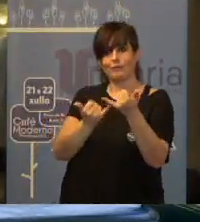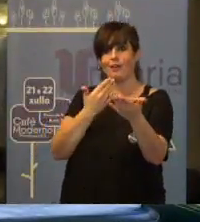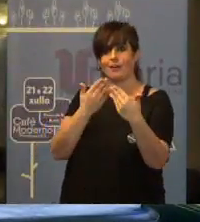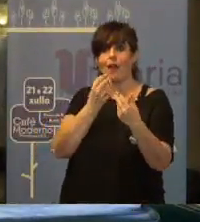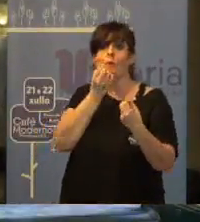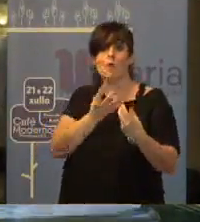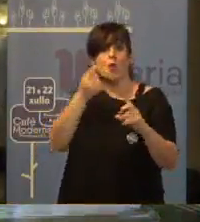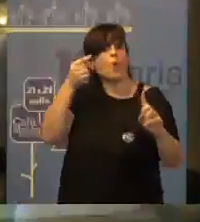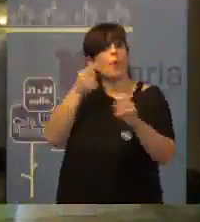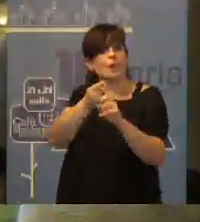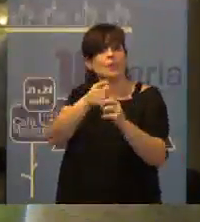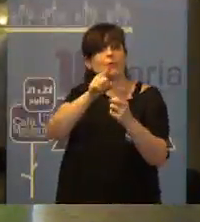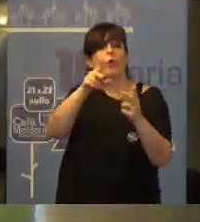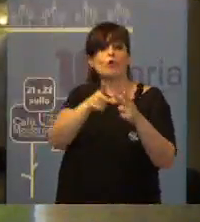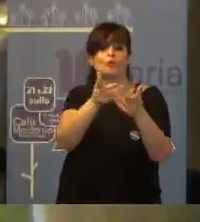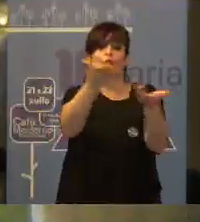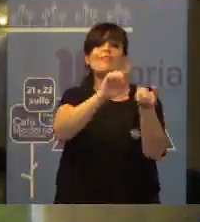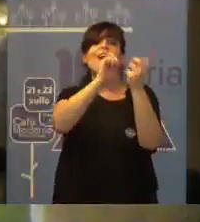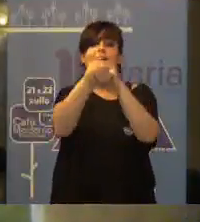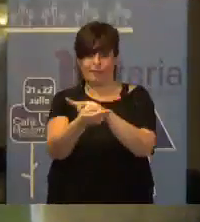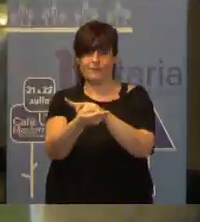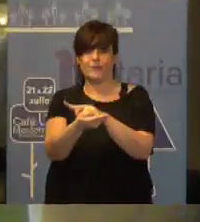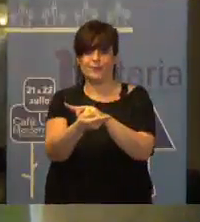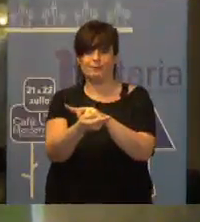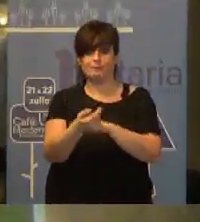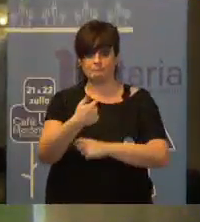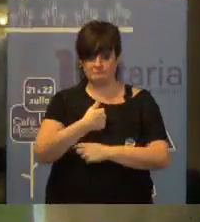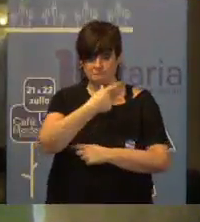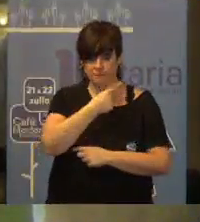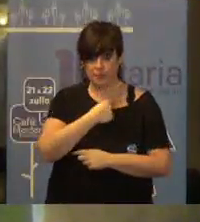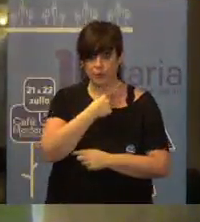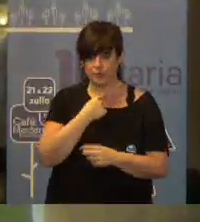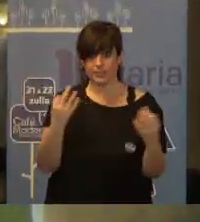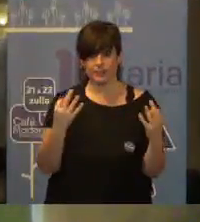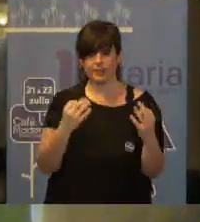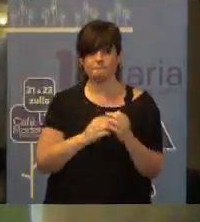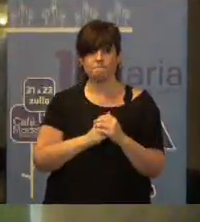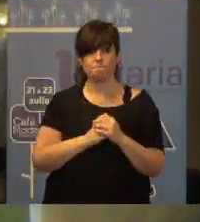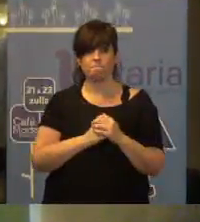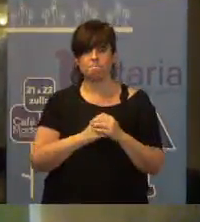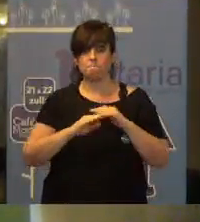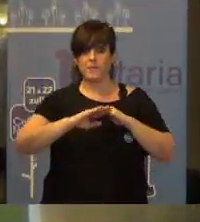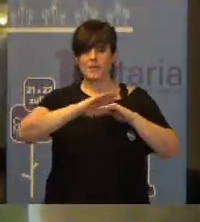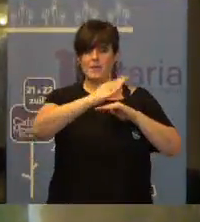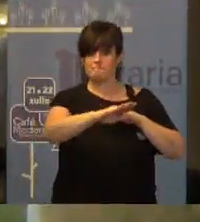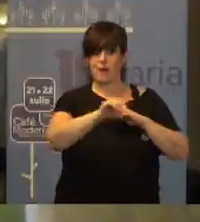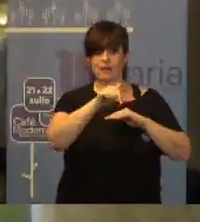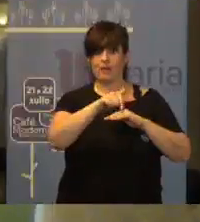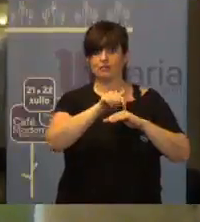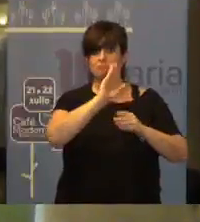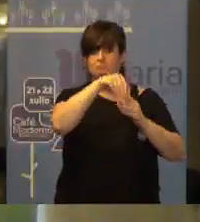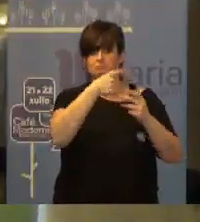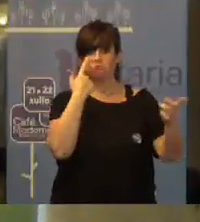acceder a un cambio na sociedade. E a mí me gustaría que en Marea servise para eso e que